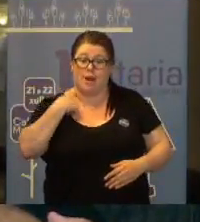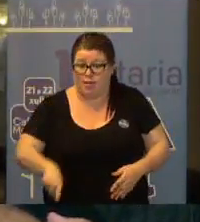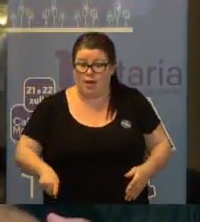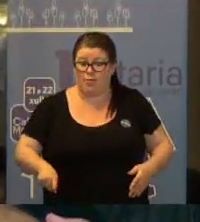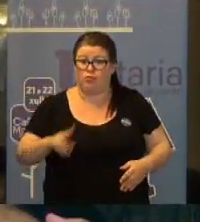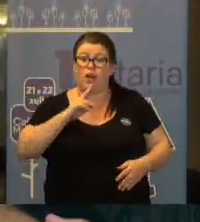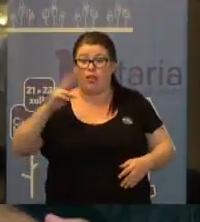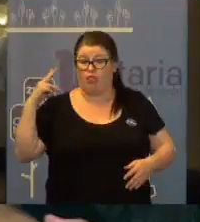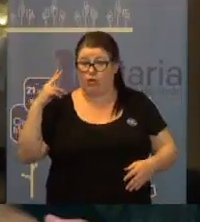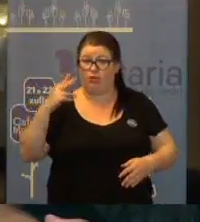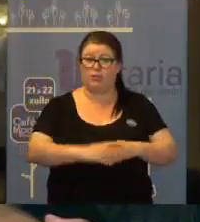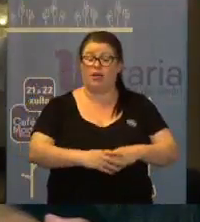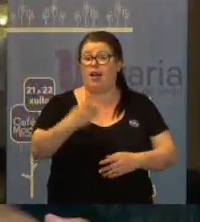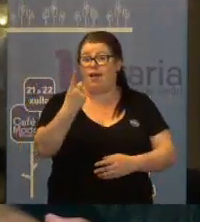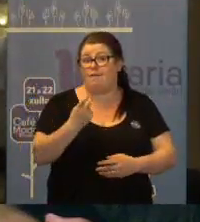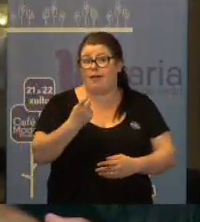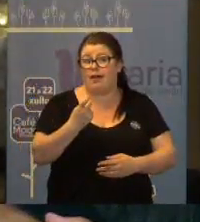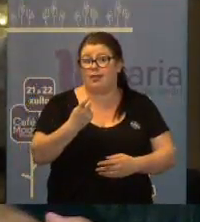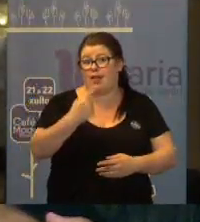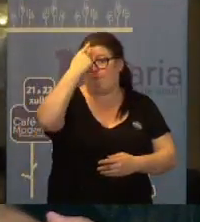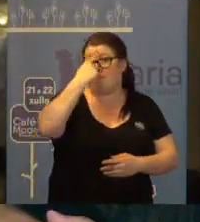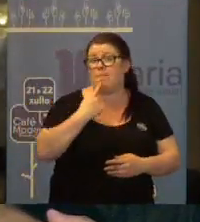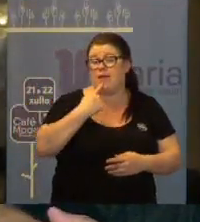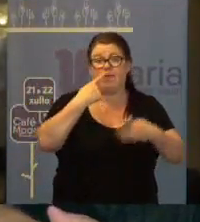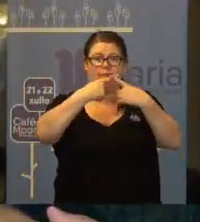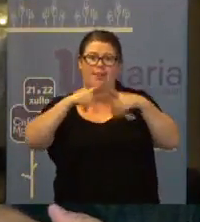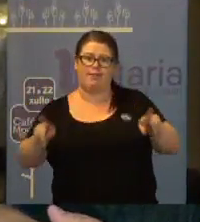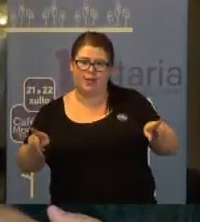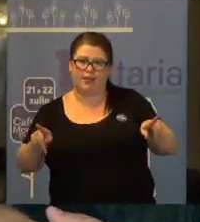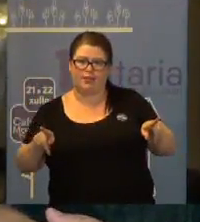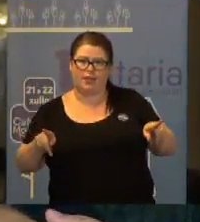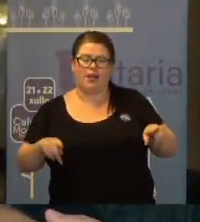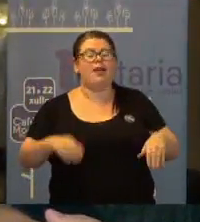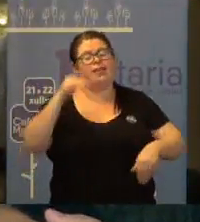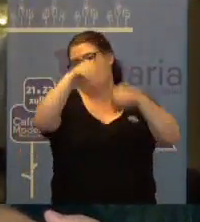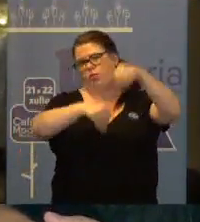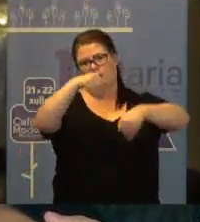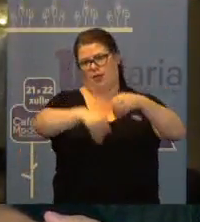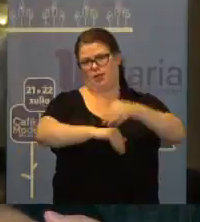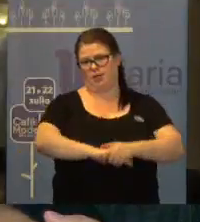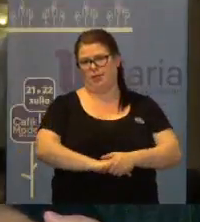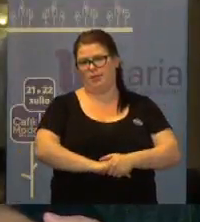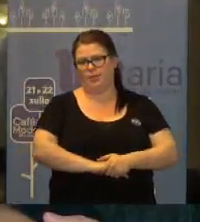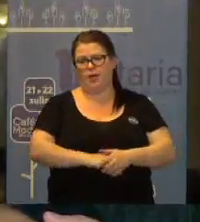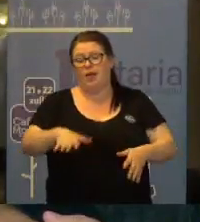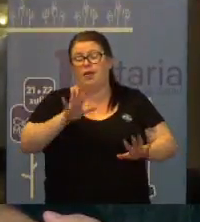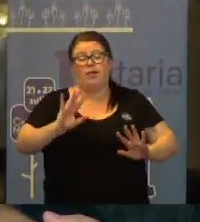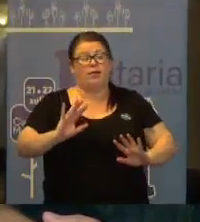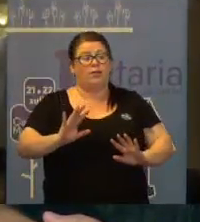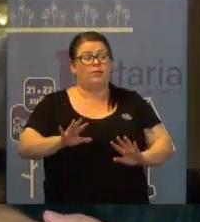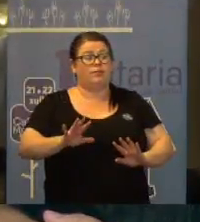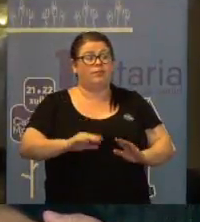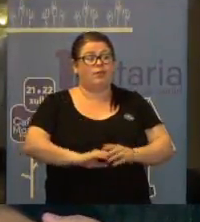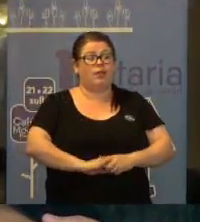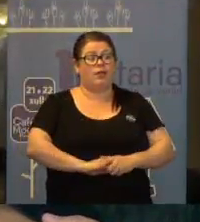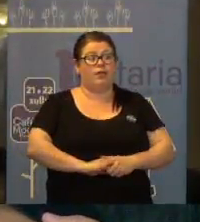2 anos é a falta de un perfil diferenciado. E ese perfil era o perfil democrático. Porque era o que... Mira, cando